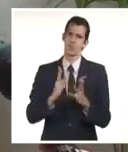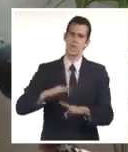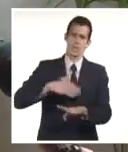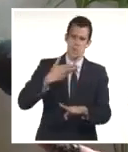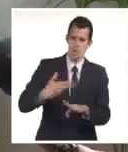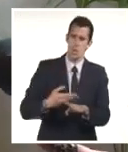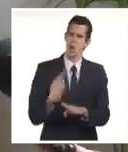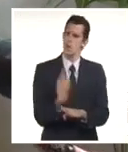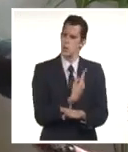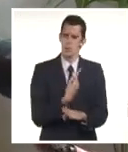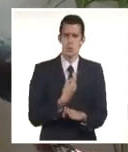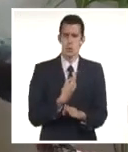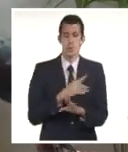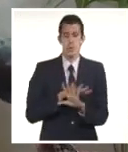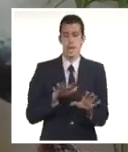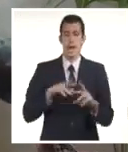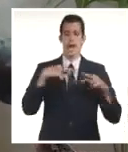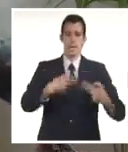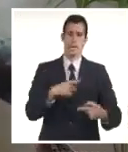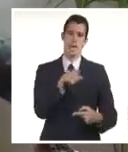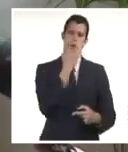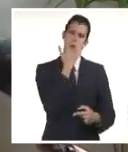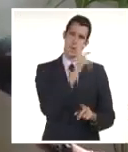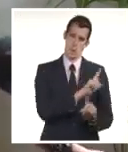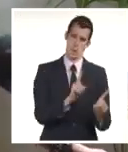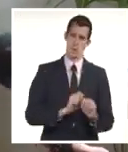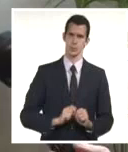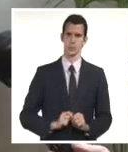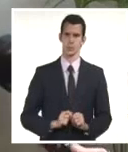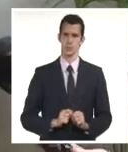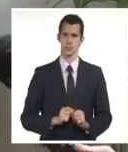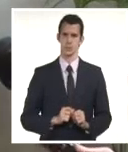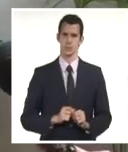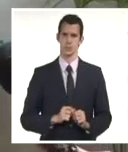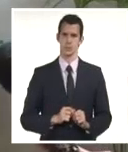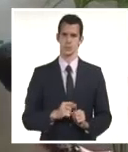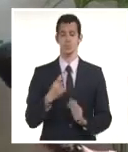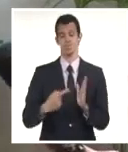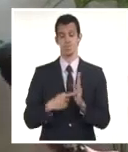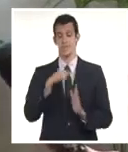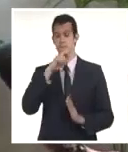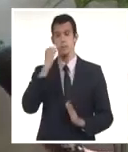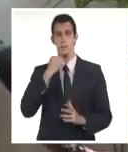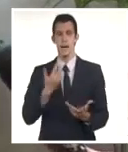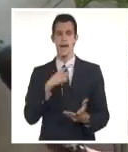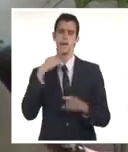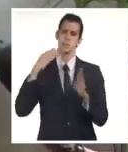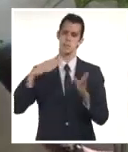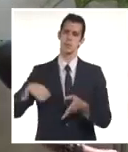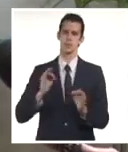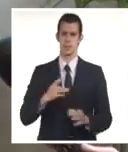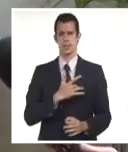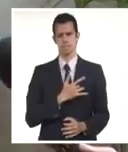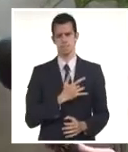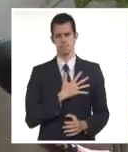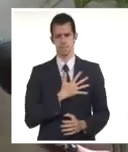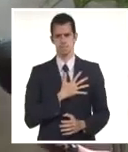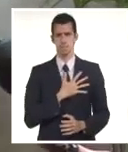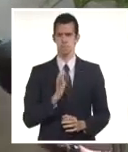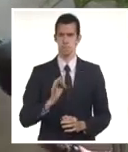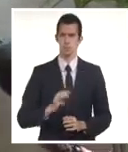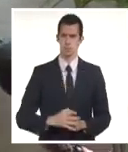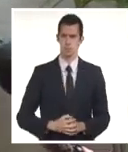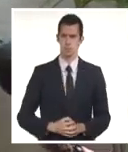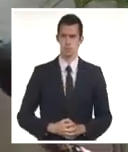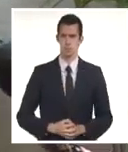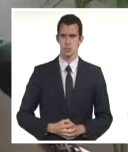Como siempre, lo más difícil es tener que lamentar pérdidas humanas en este tipo de acontecimientos,